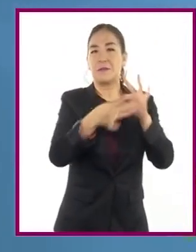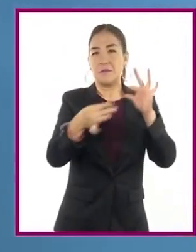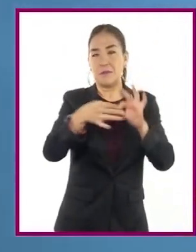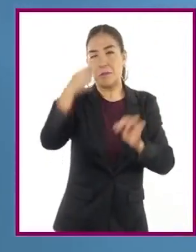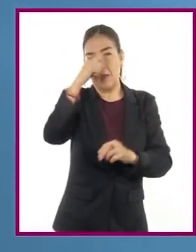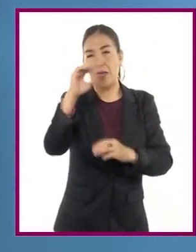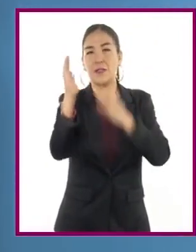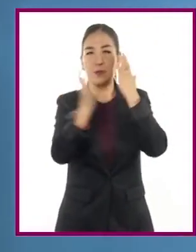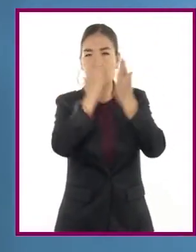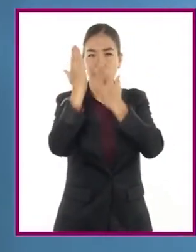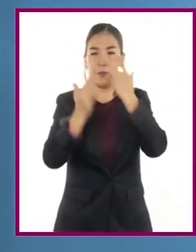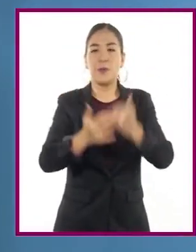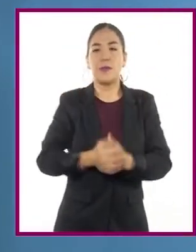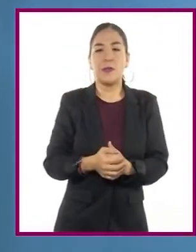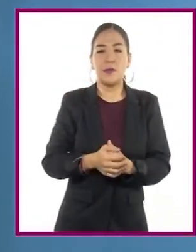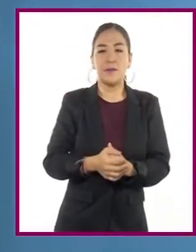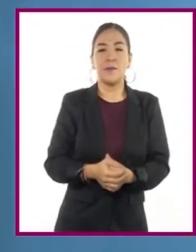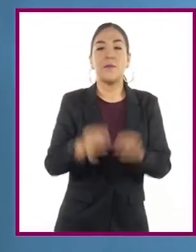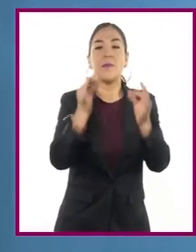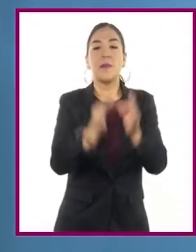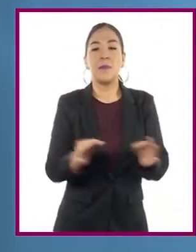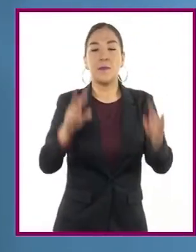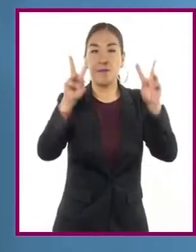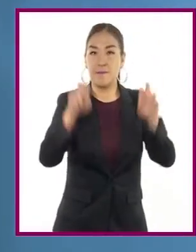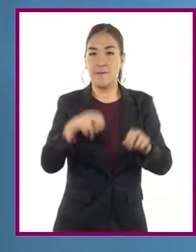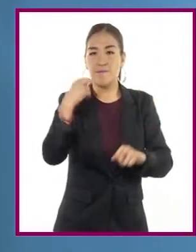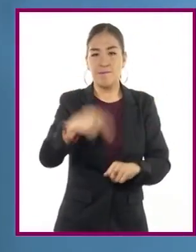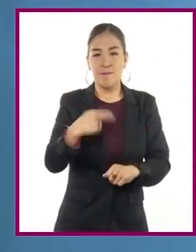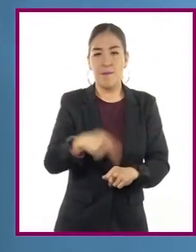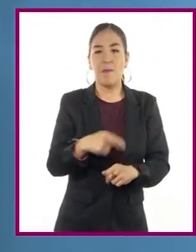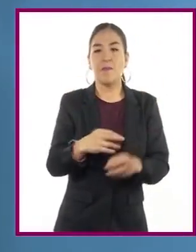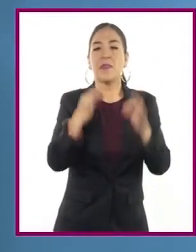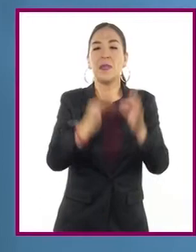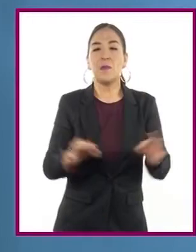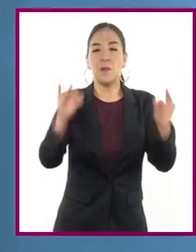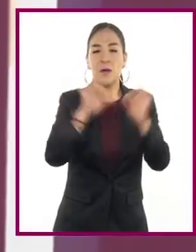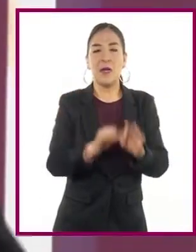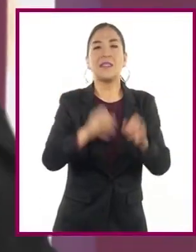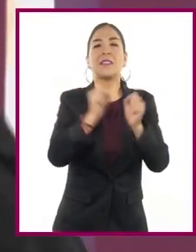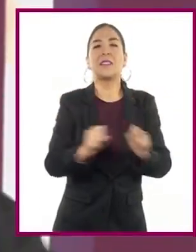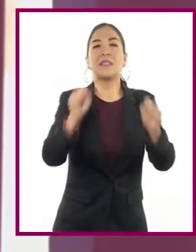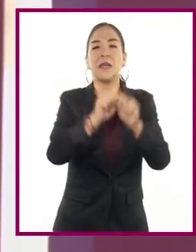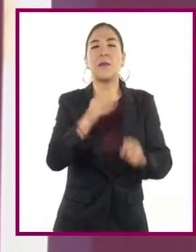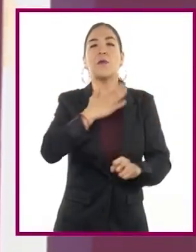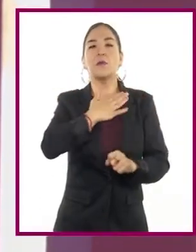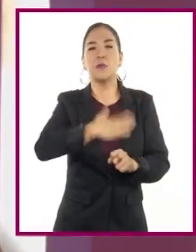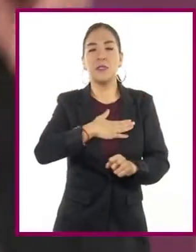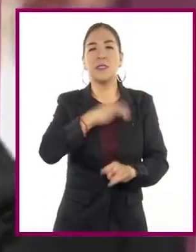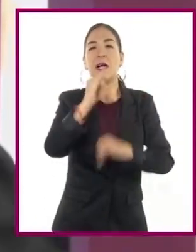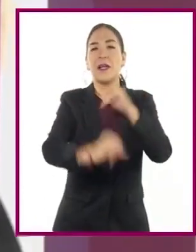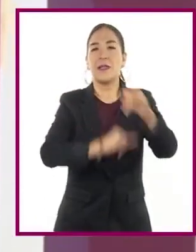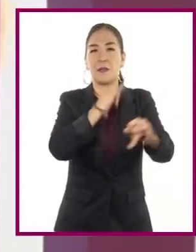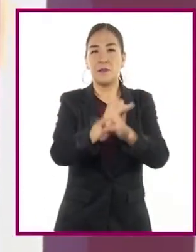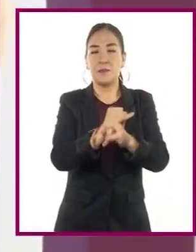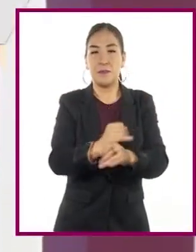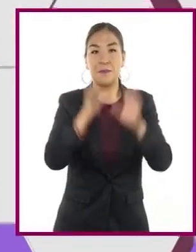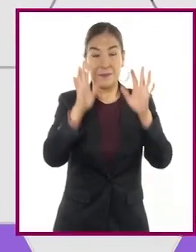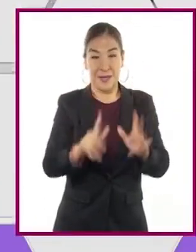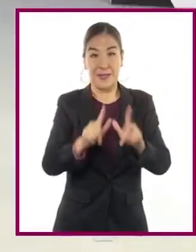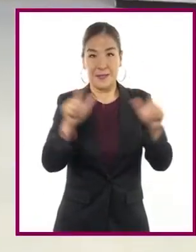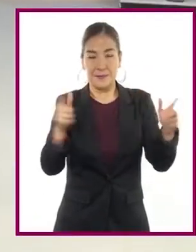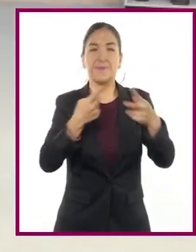estudiando. La importancia del sistema de justicia internacional. ¿Listas y listos?